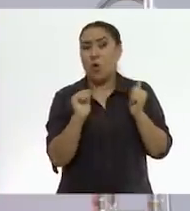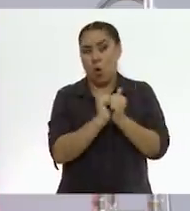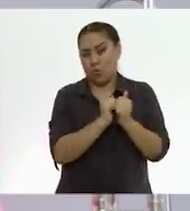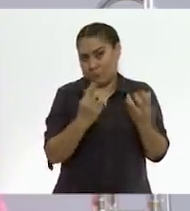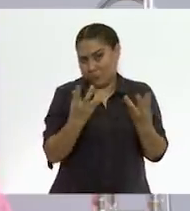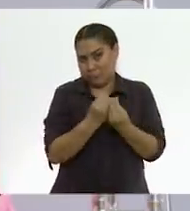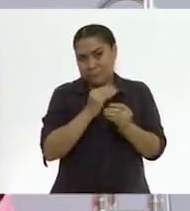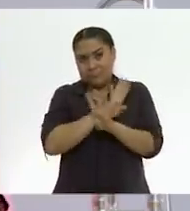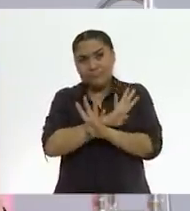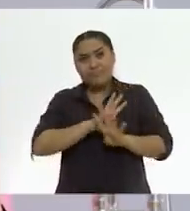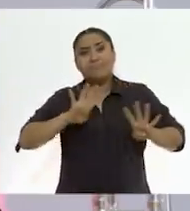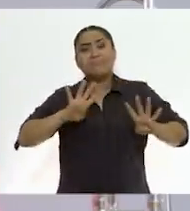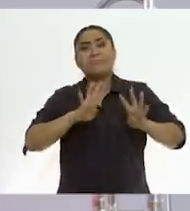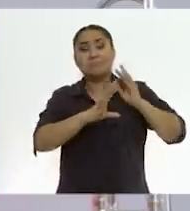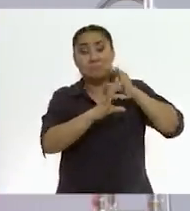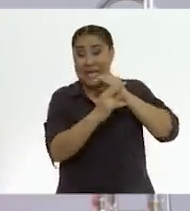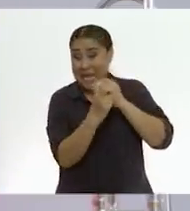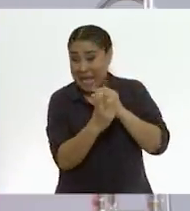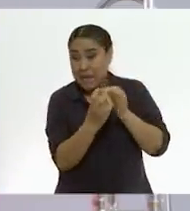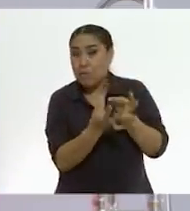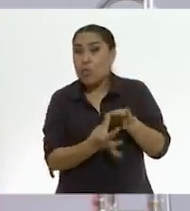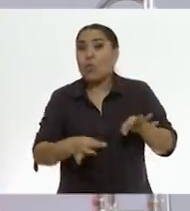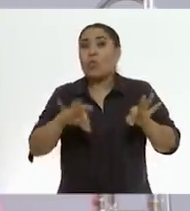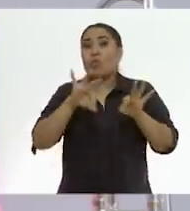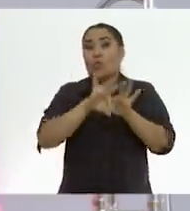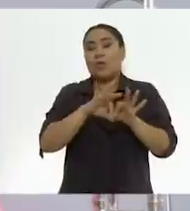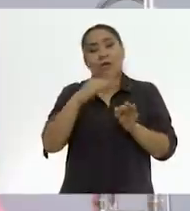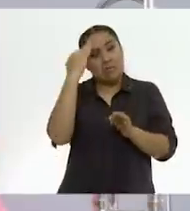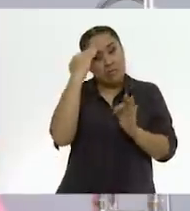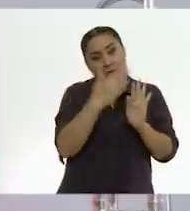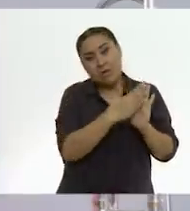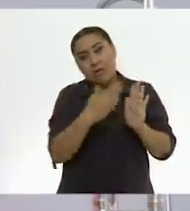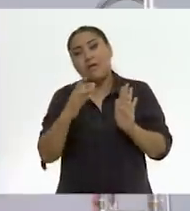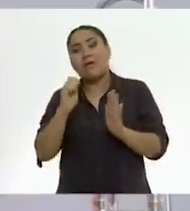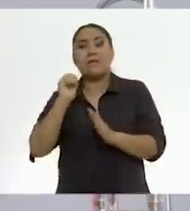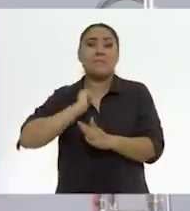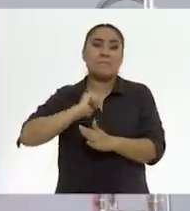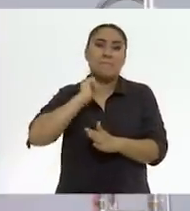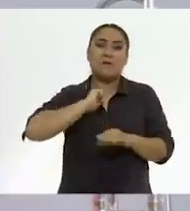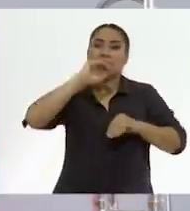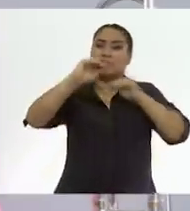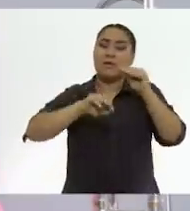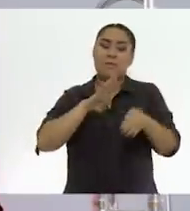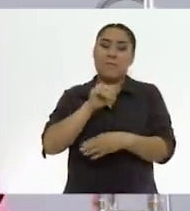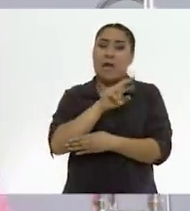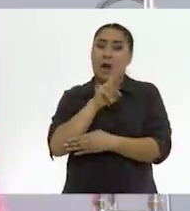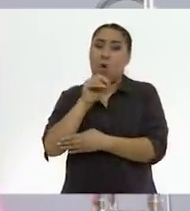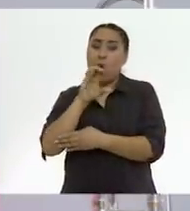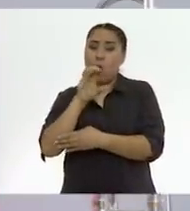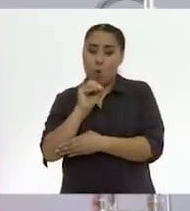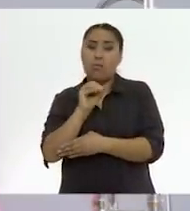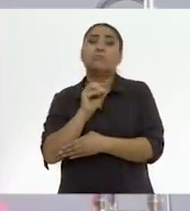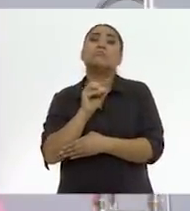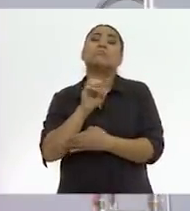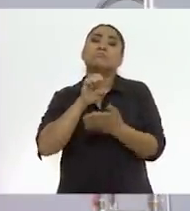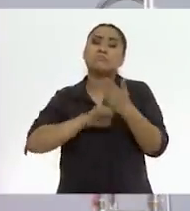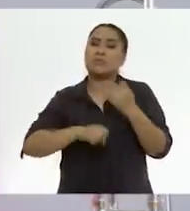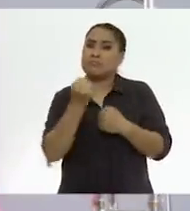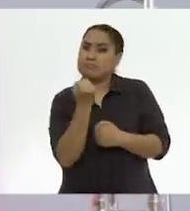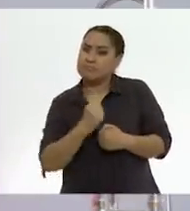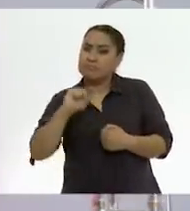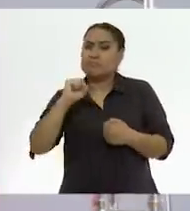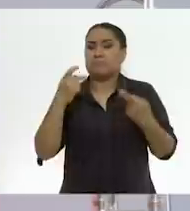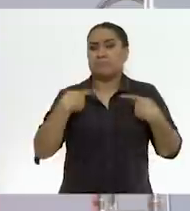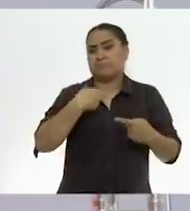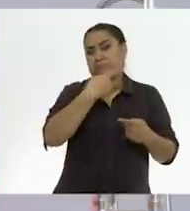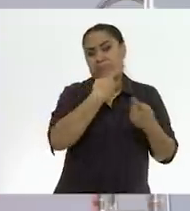una importancia enorme durante el periodo barroco, confiándole a los grandes compositores como Bach, Händel